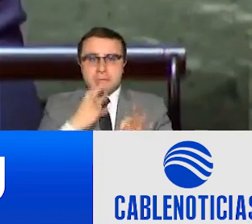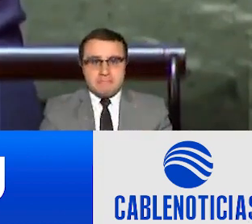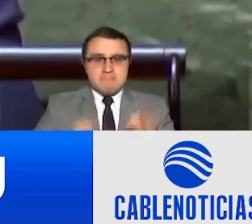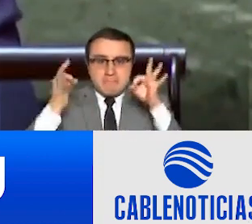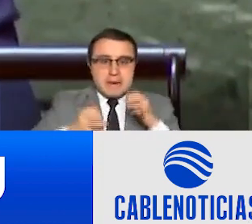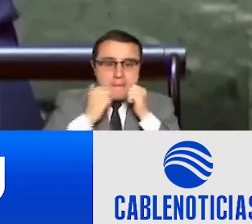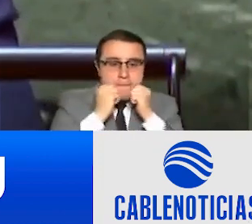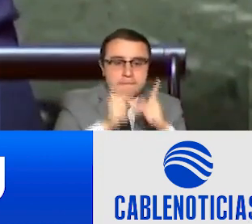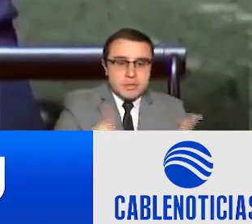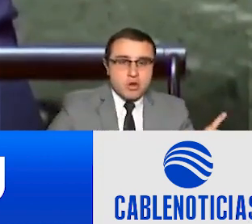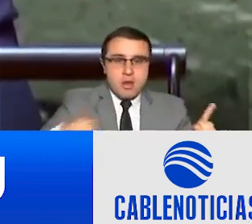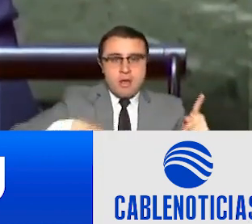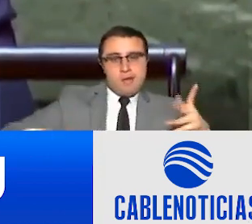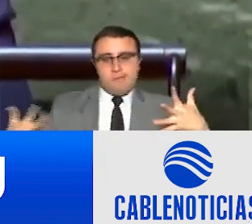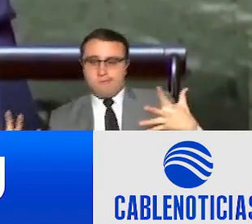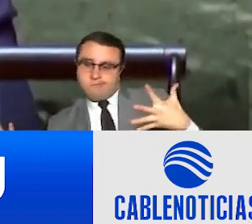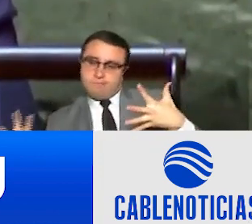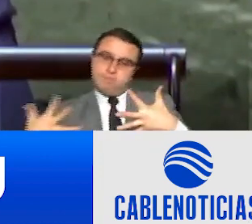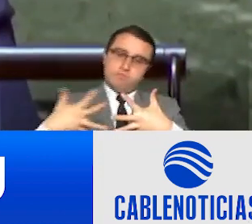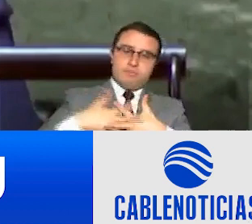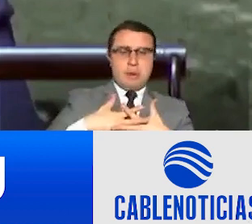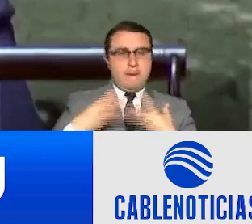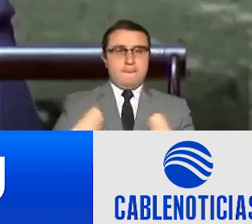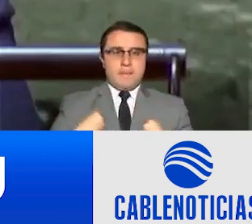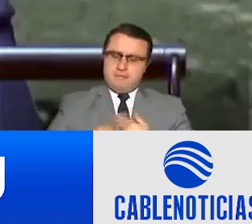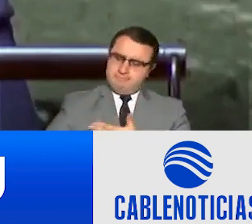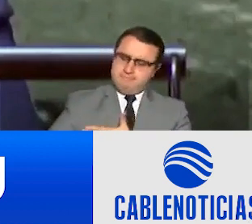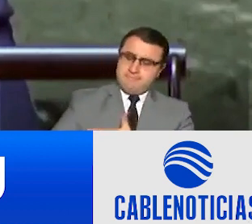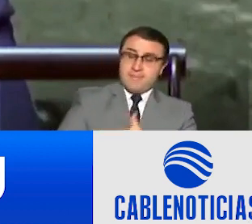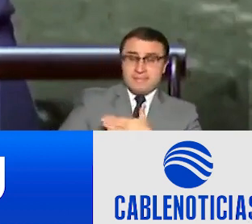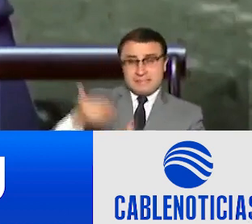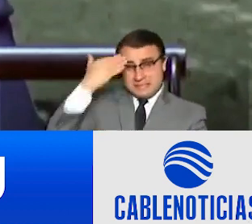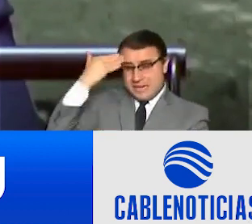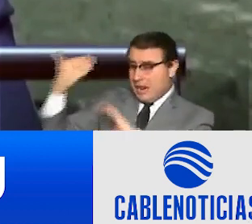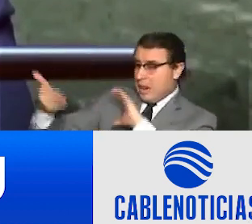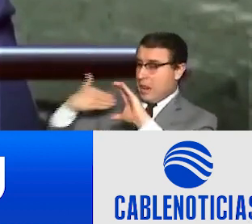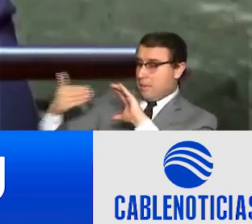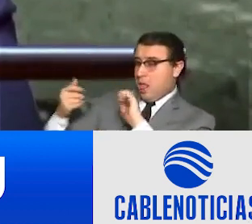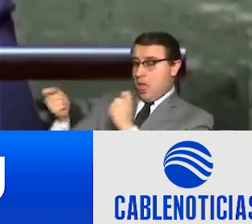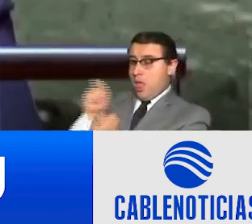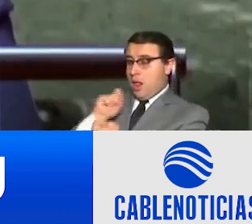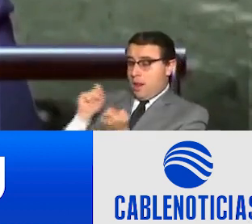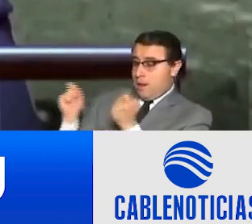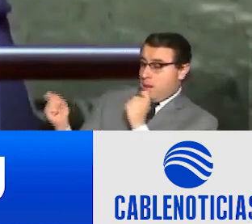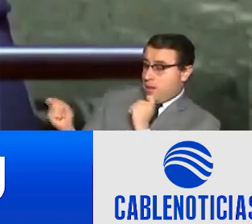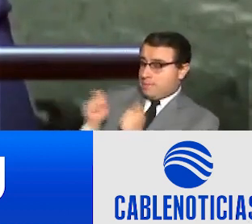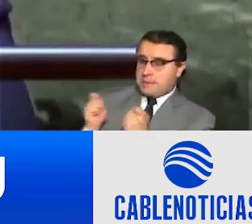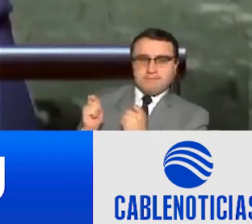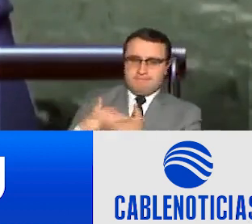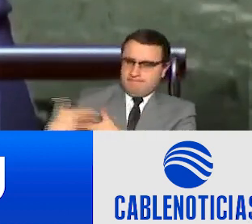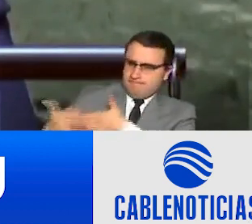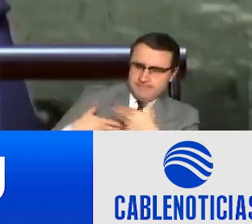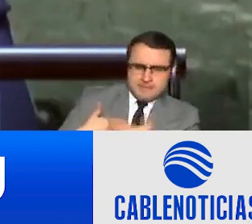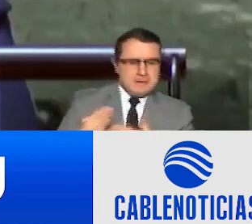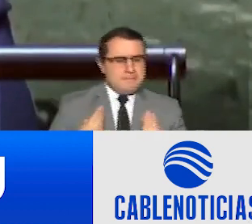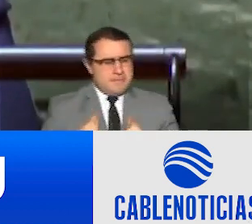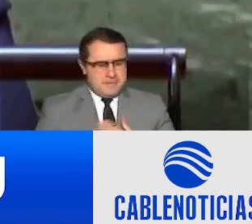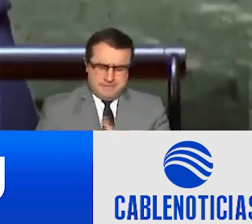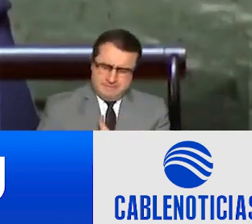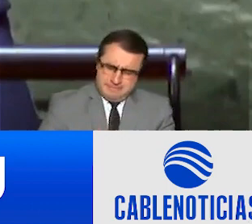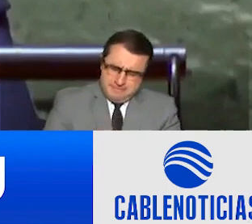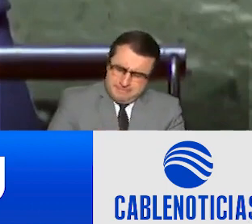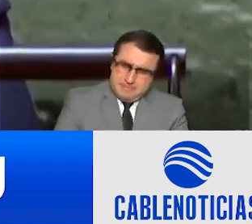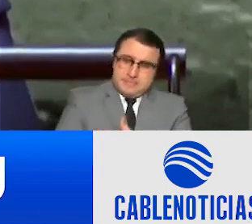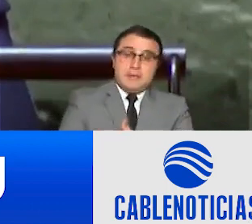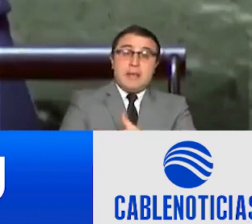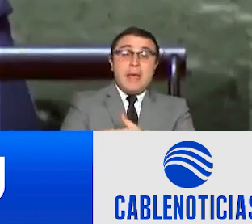poblaciones para que sigan viviendo a pesar del cambio climático y puedan solucionar